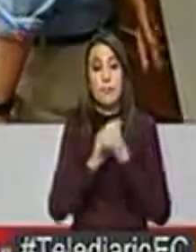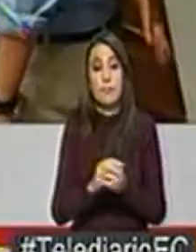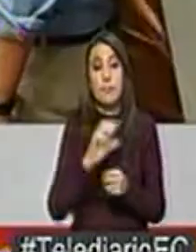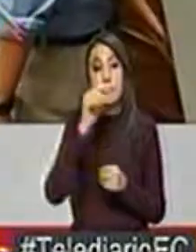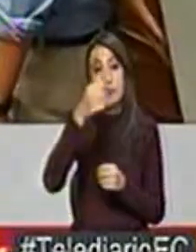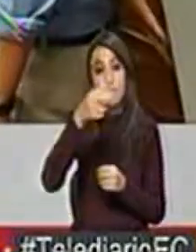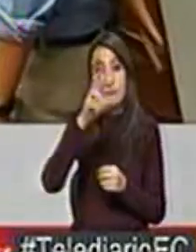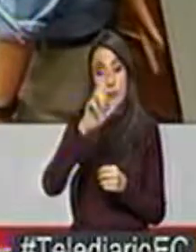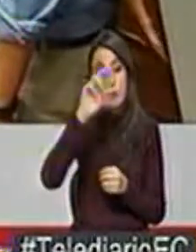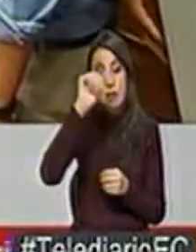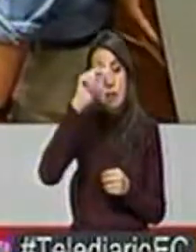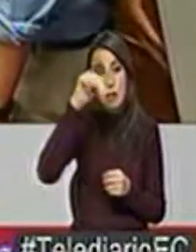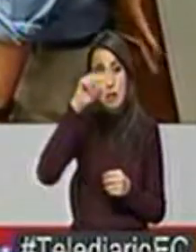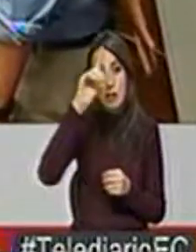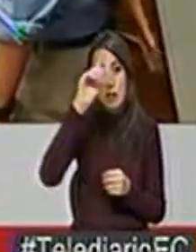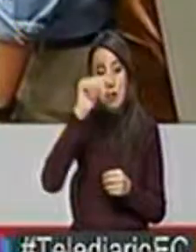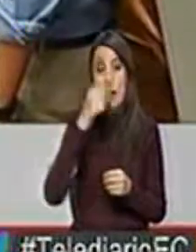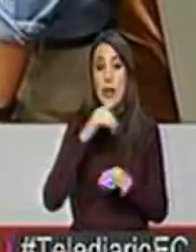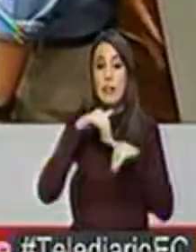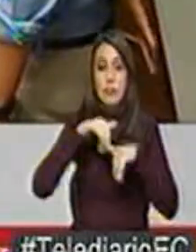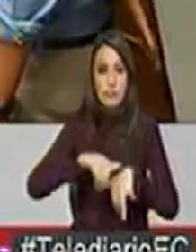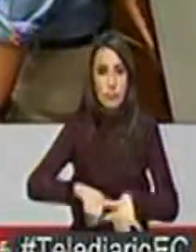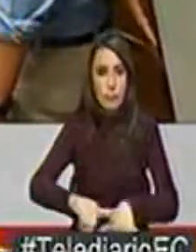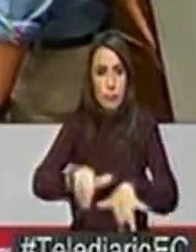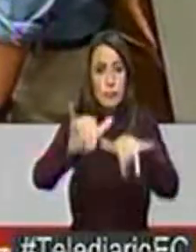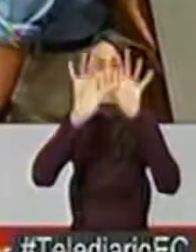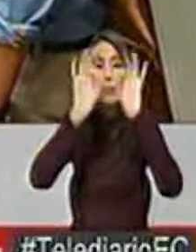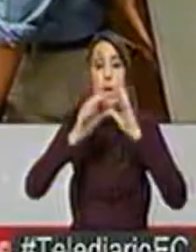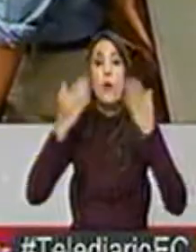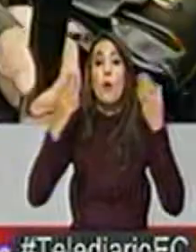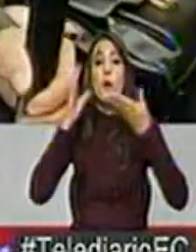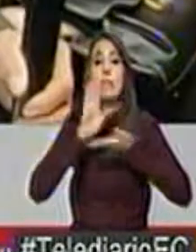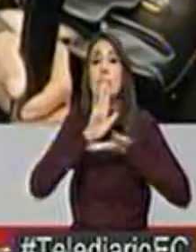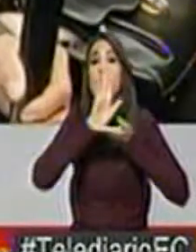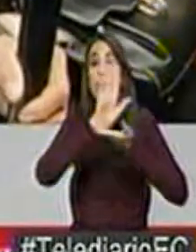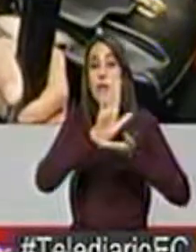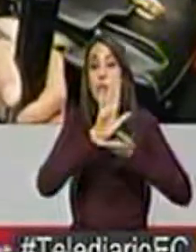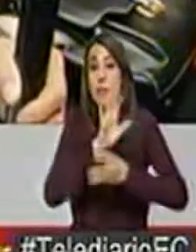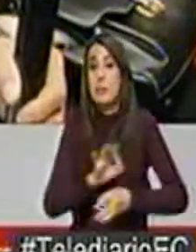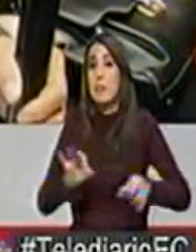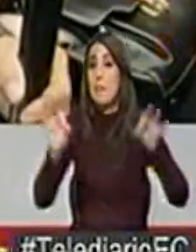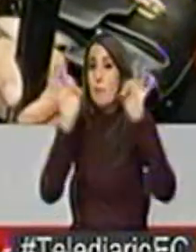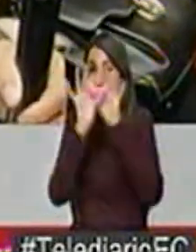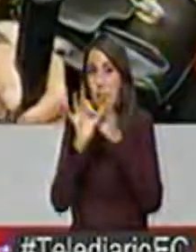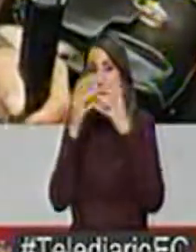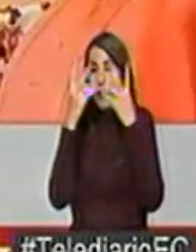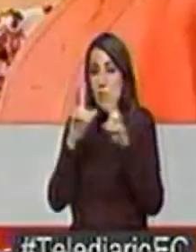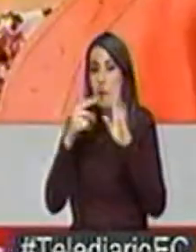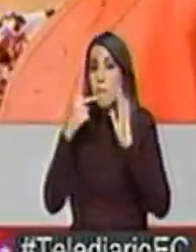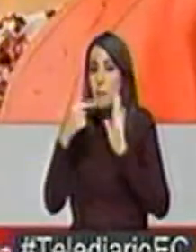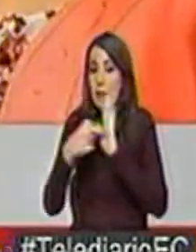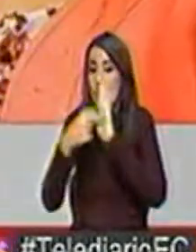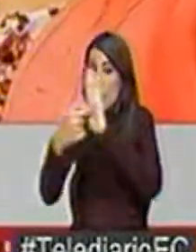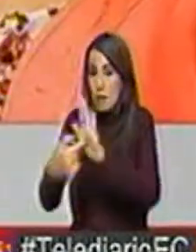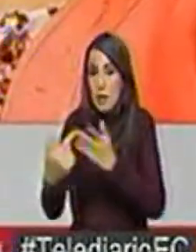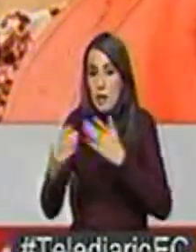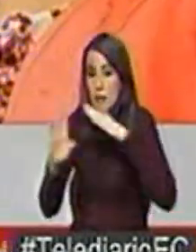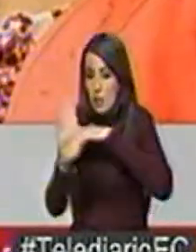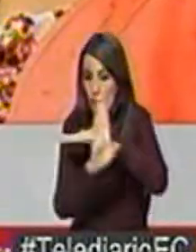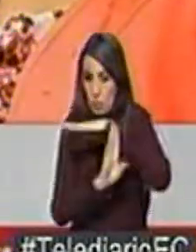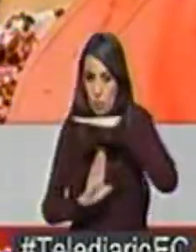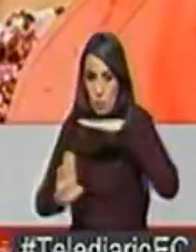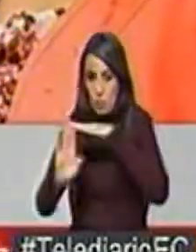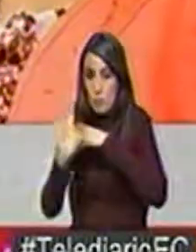destacó la trascendencia que tiene el acuerdo nacional por la seguridad social y señaló que la solidaridad es uno de los pilares fundamentales